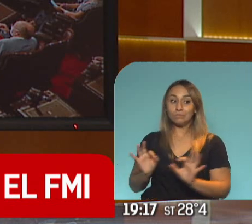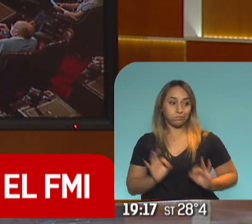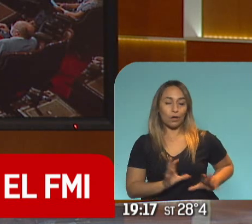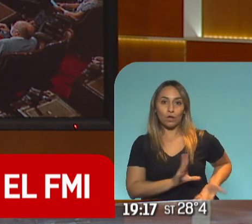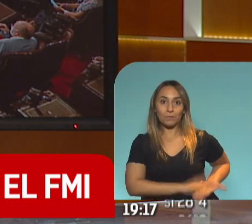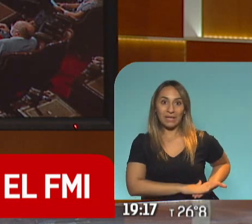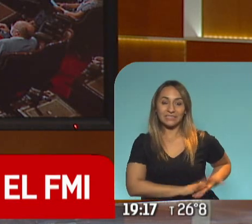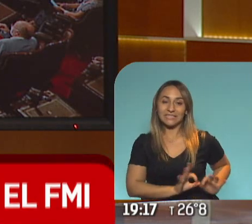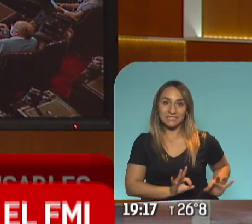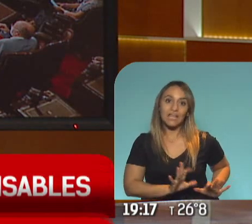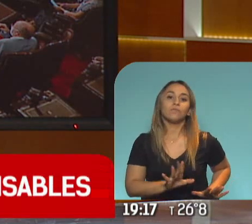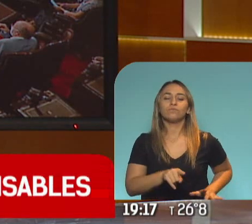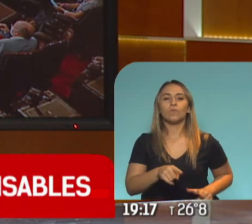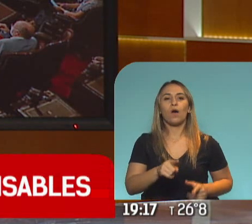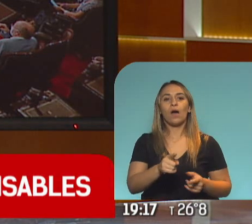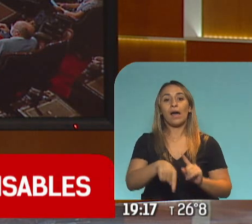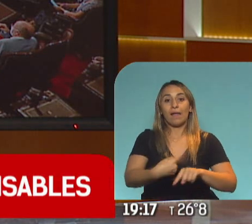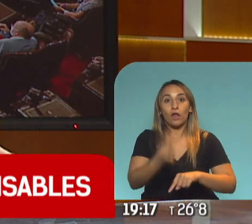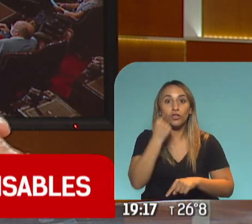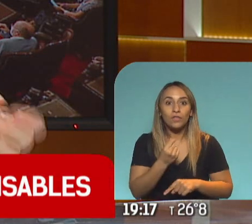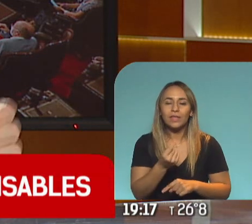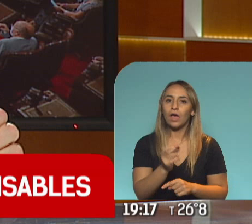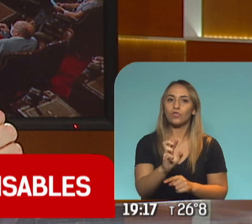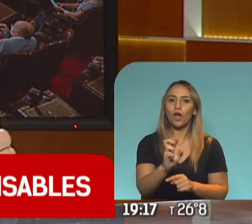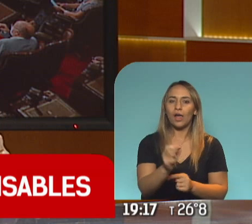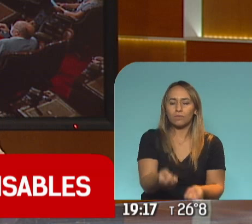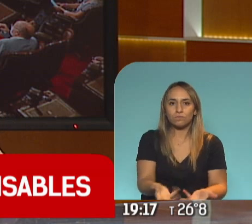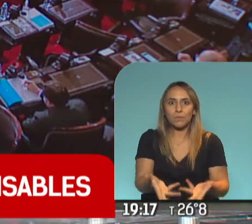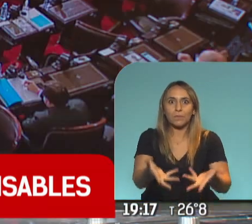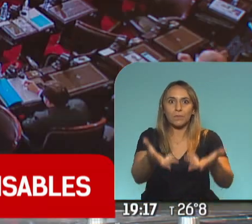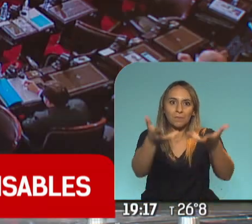cual la Argentina era cada día un poco más pobre a partir de esta fuga. Sí, increíble.